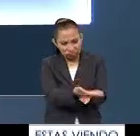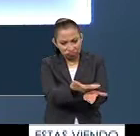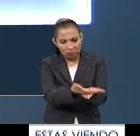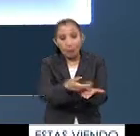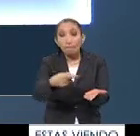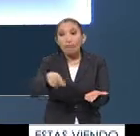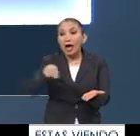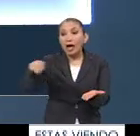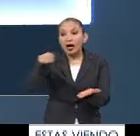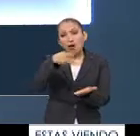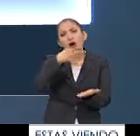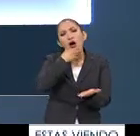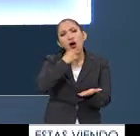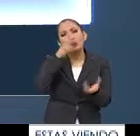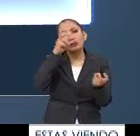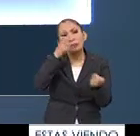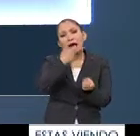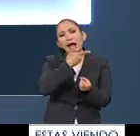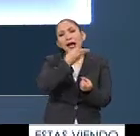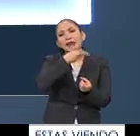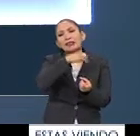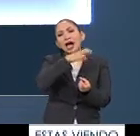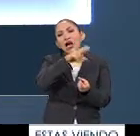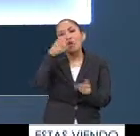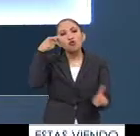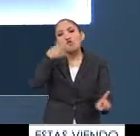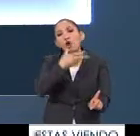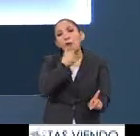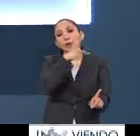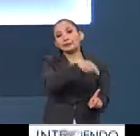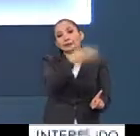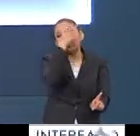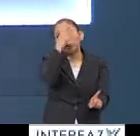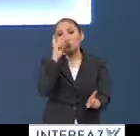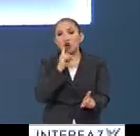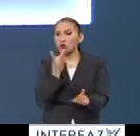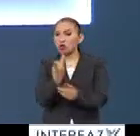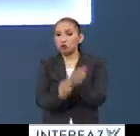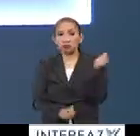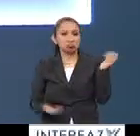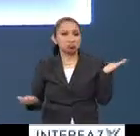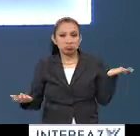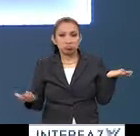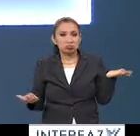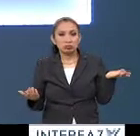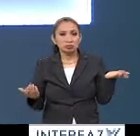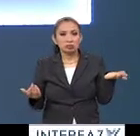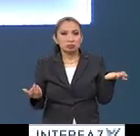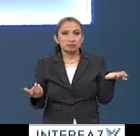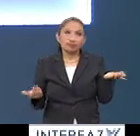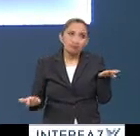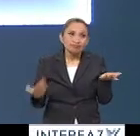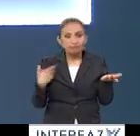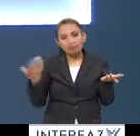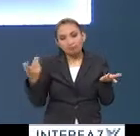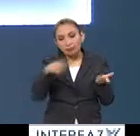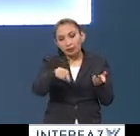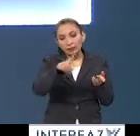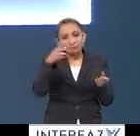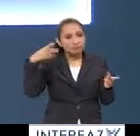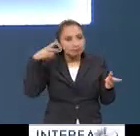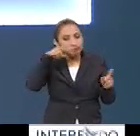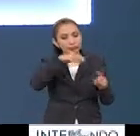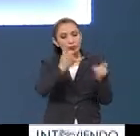Sin embargo, el tema de género es un tema dirigido a hombres y mujeres. Claro, claro. Entonces, digamos que la perspectiva de